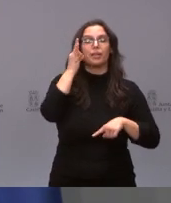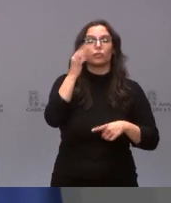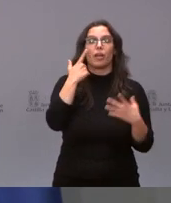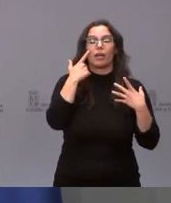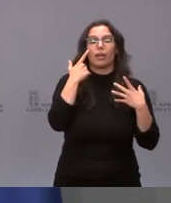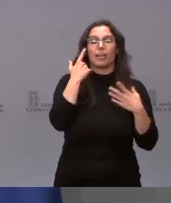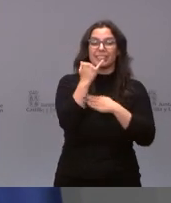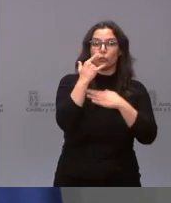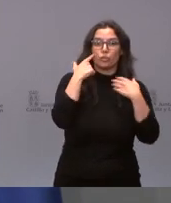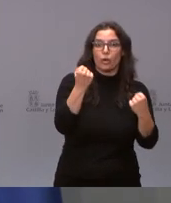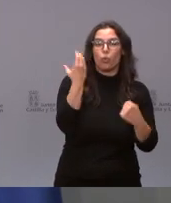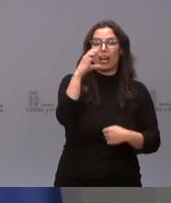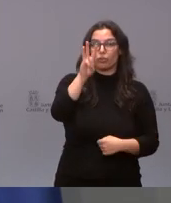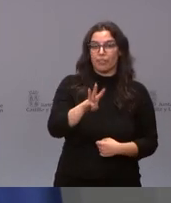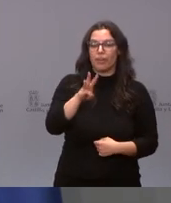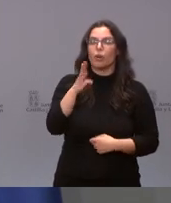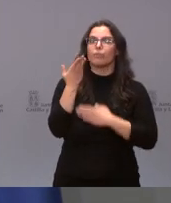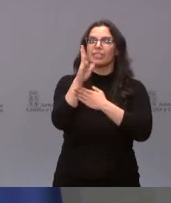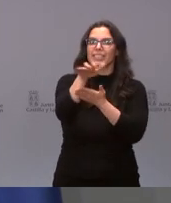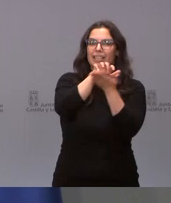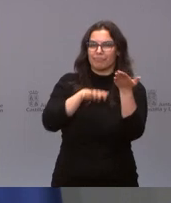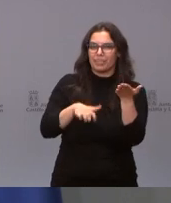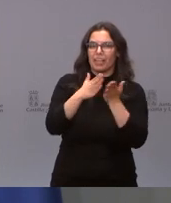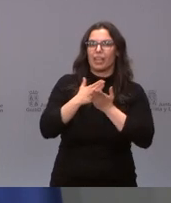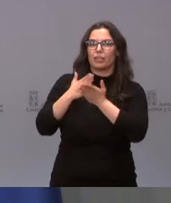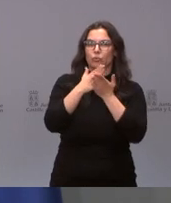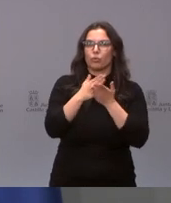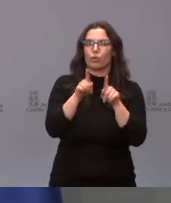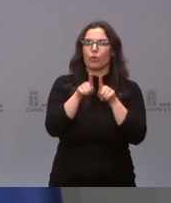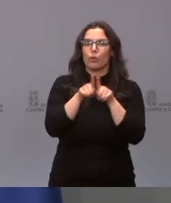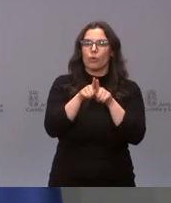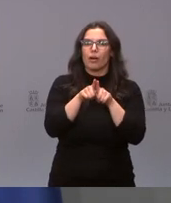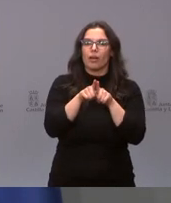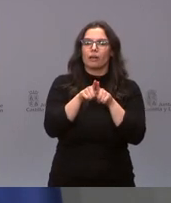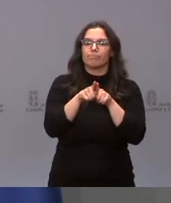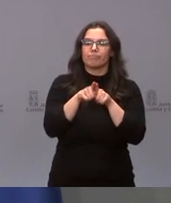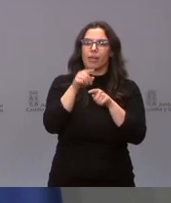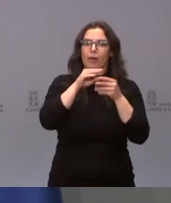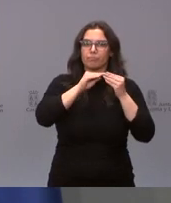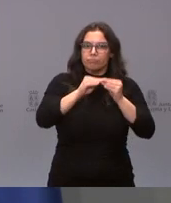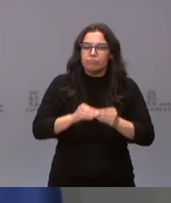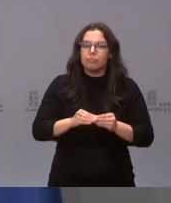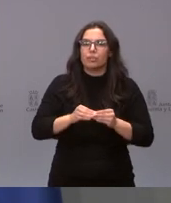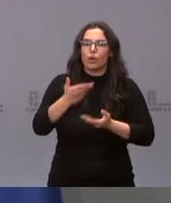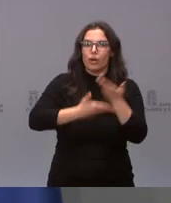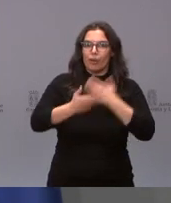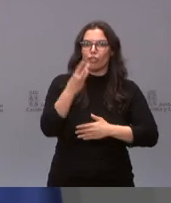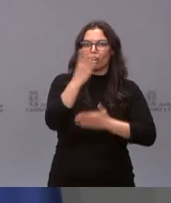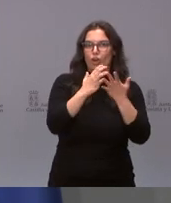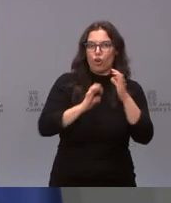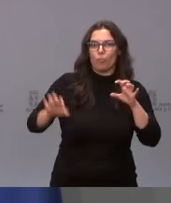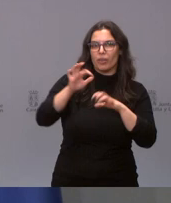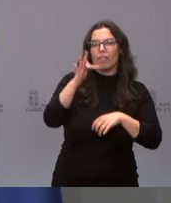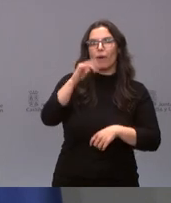carlos tercero un estudio denominado con vivax que va a desarrollar junto a tres comunidades y cinco hospitales con un